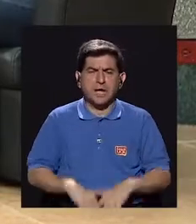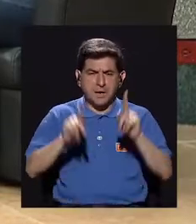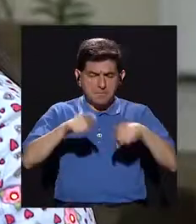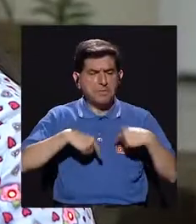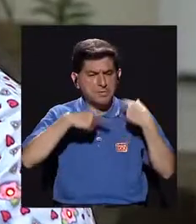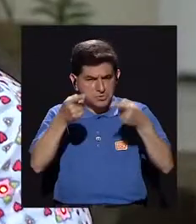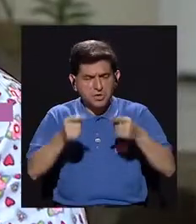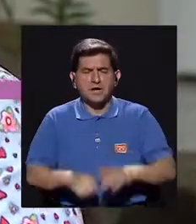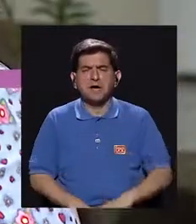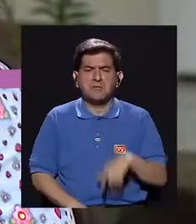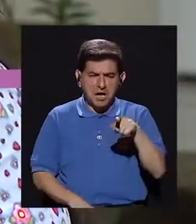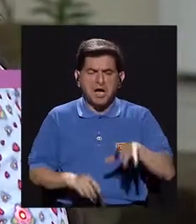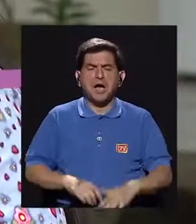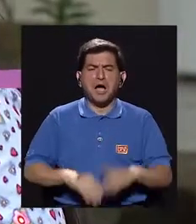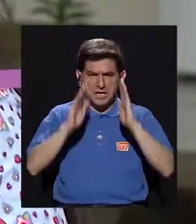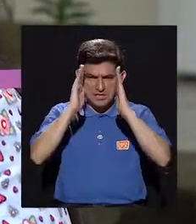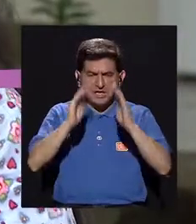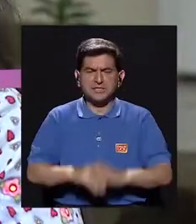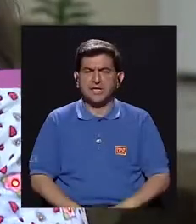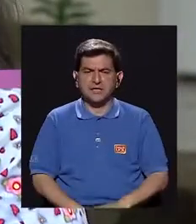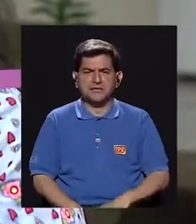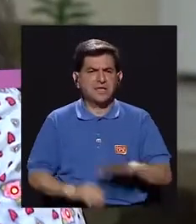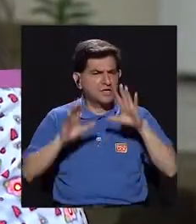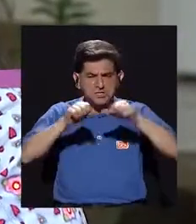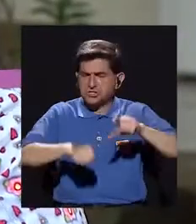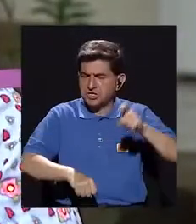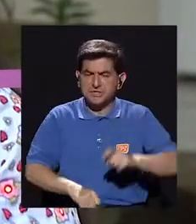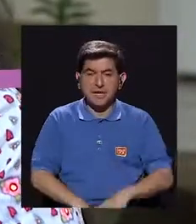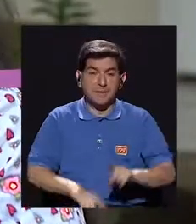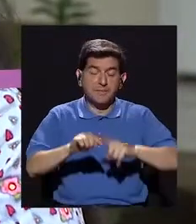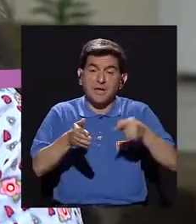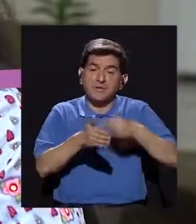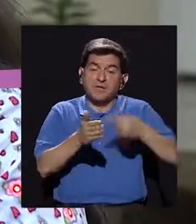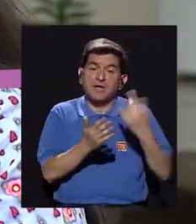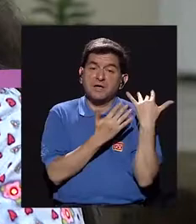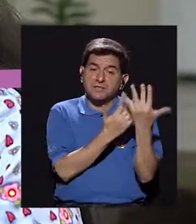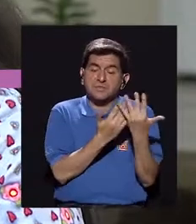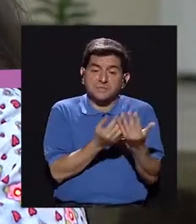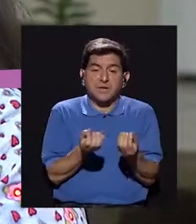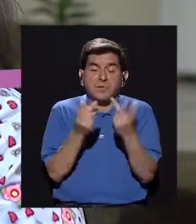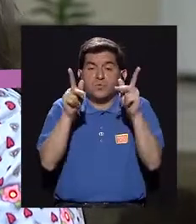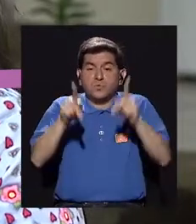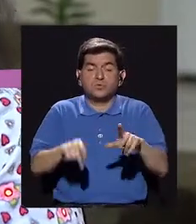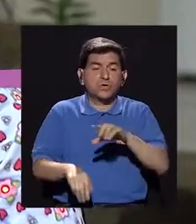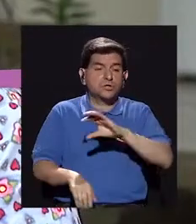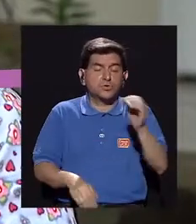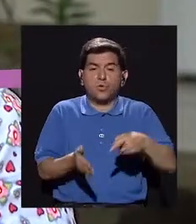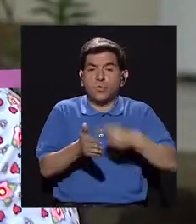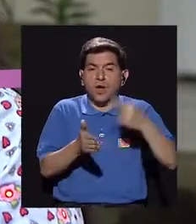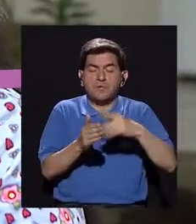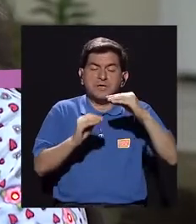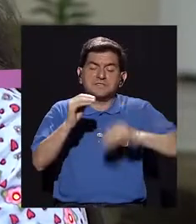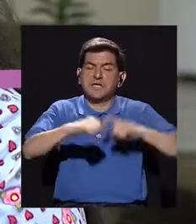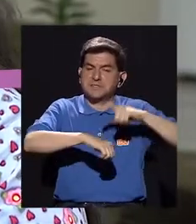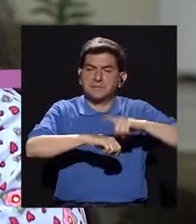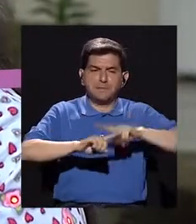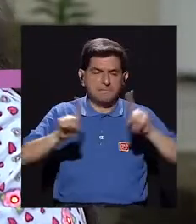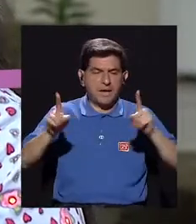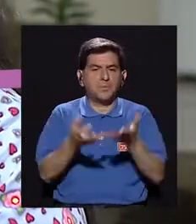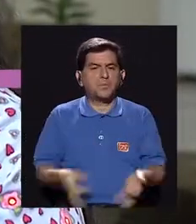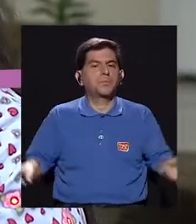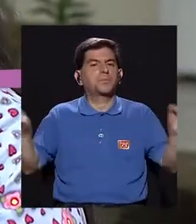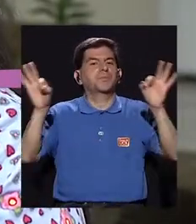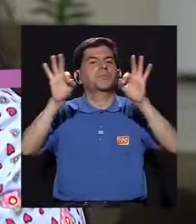llegando, entonces a veces hay que esperar un poco más, porque llegan muchos, ¿verdad? O a veces es un poco menos tiempo, pero